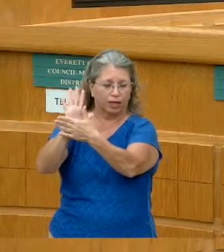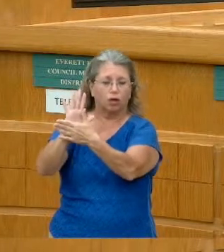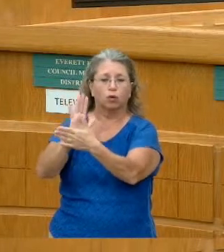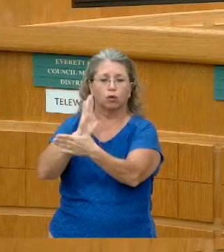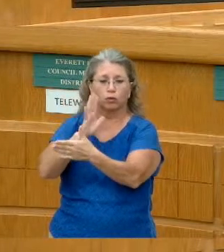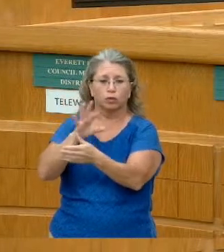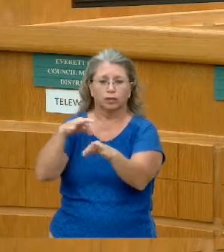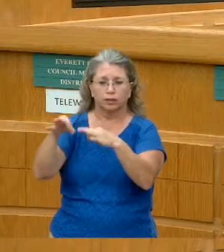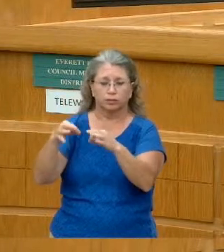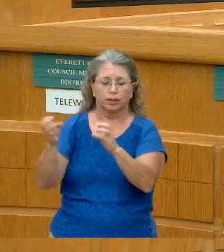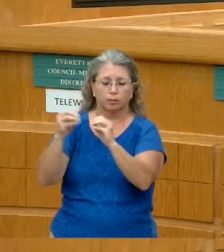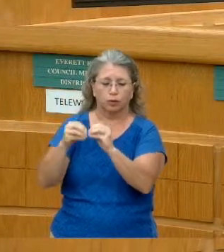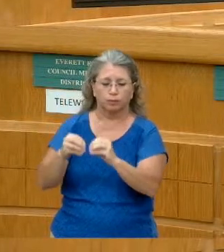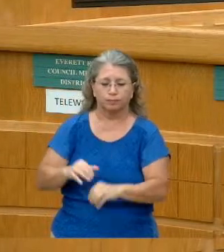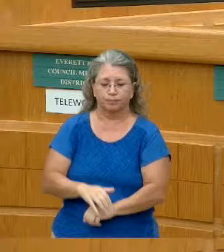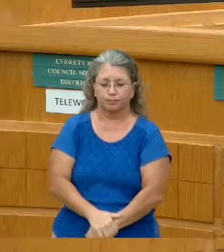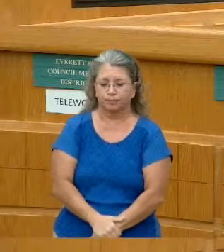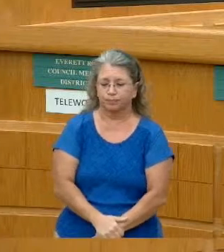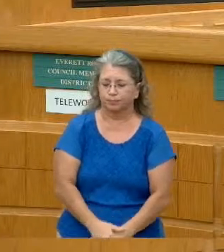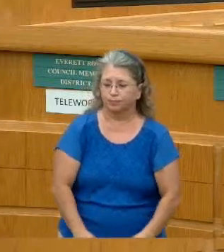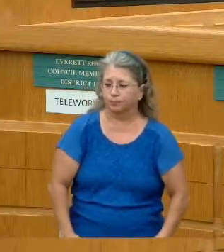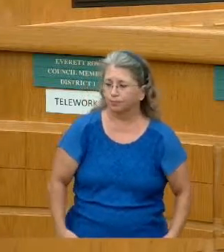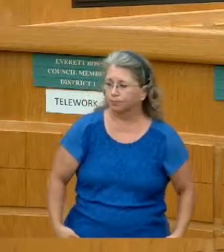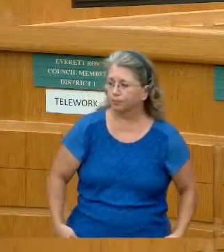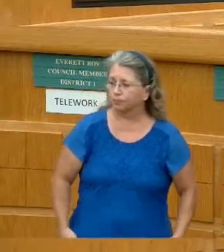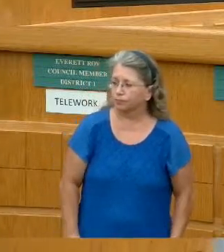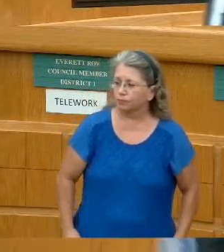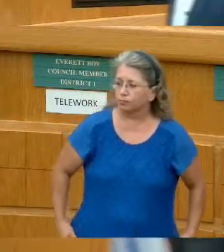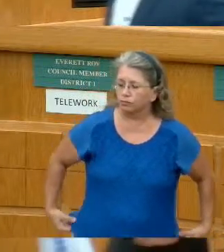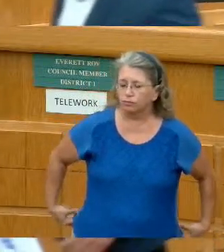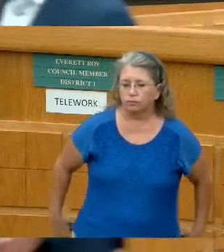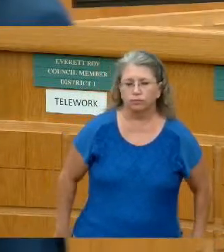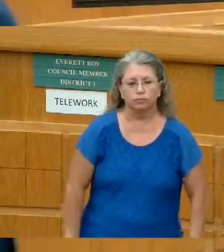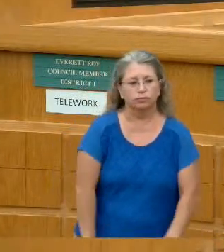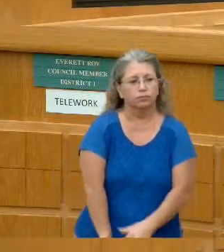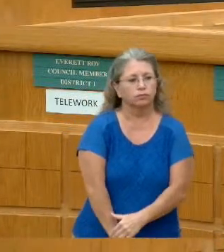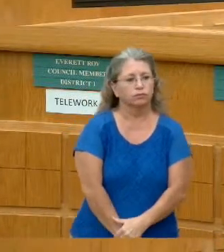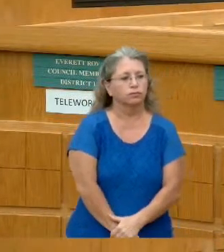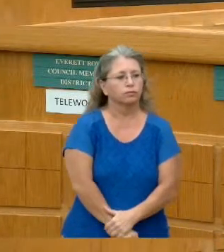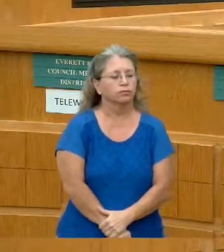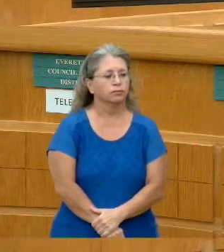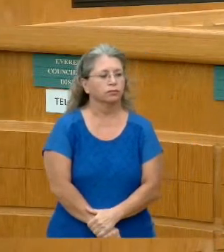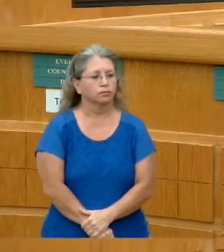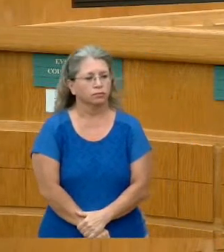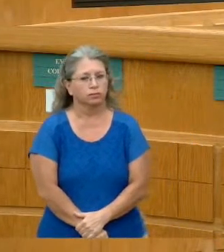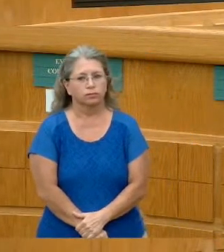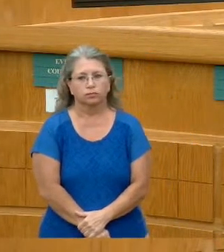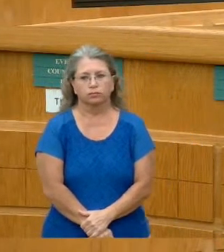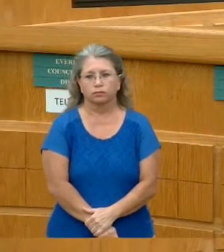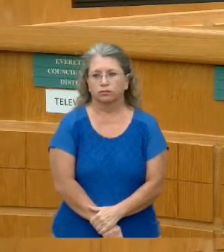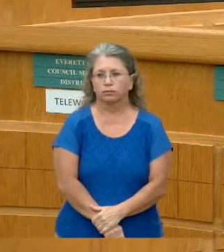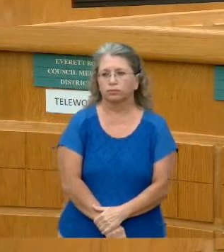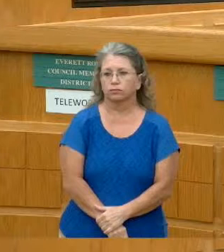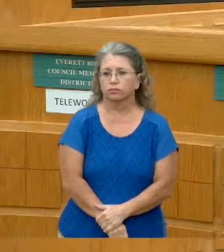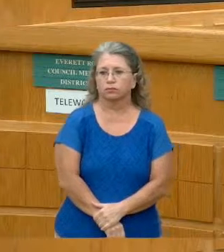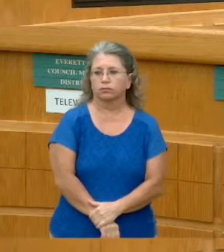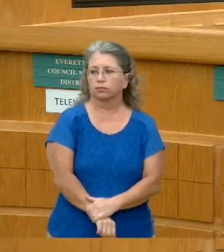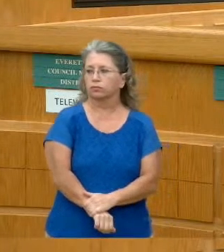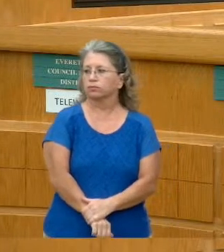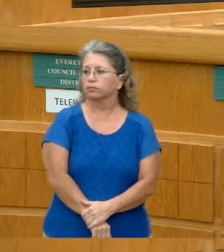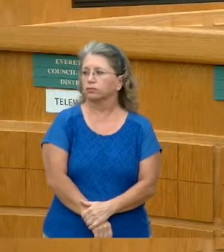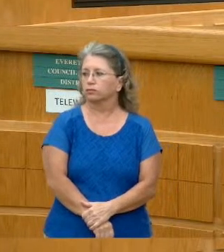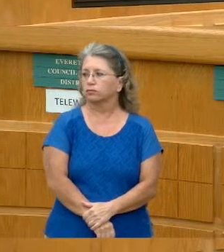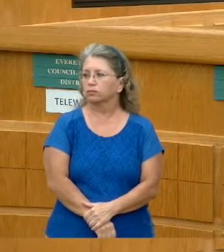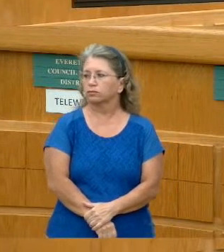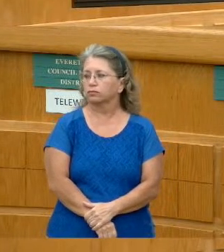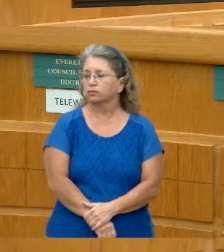COVID-19. En resumen, las cifras más recientes indican que en las últimas 24 horas se han reportado 288 casos confirmados